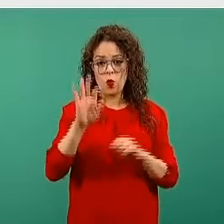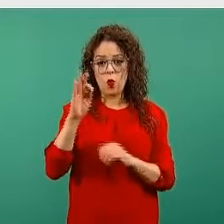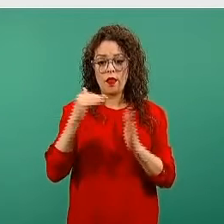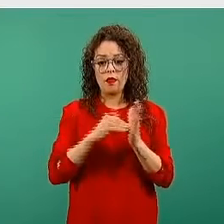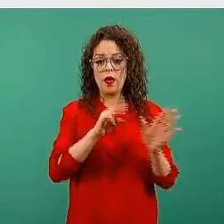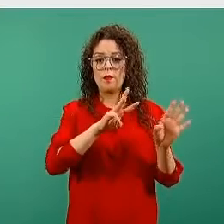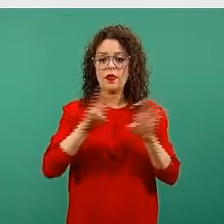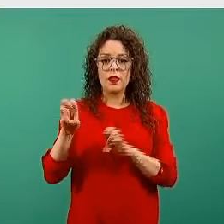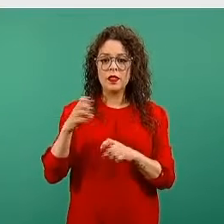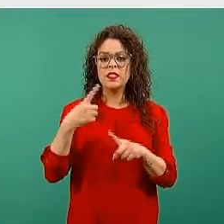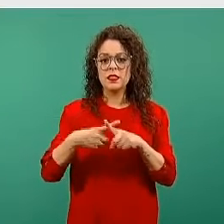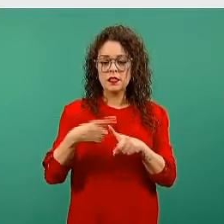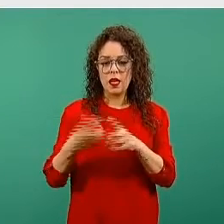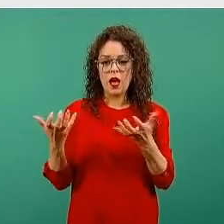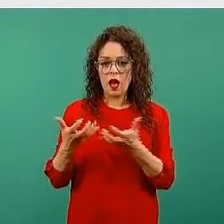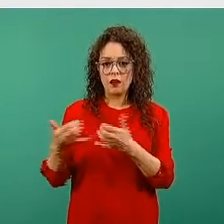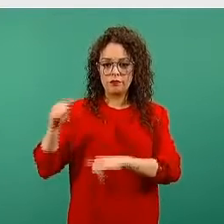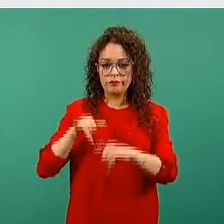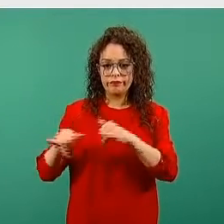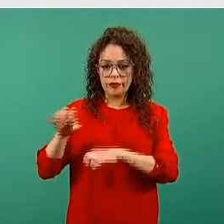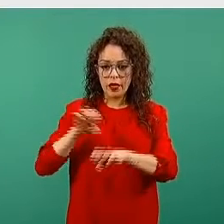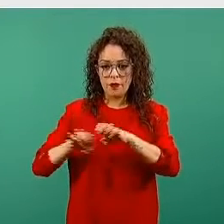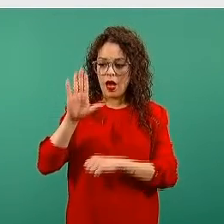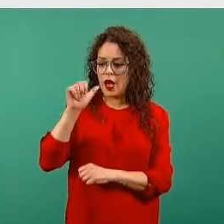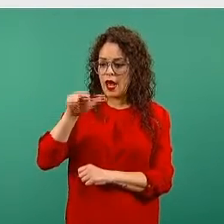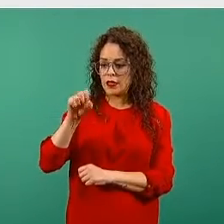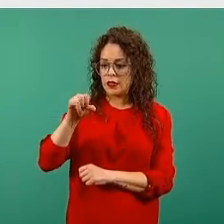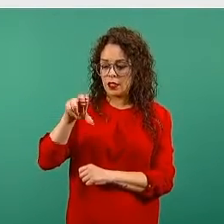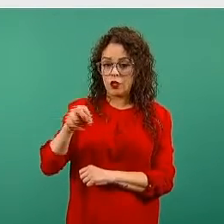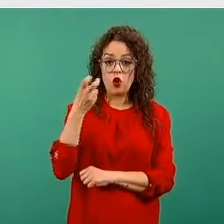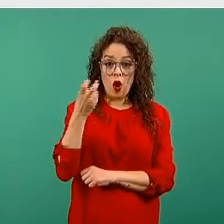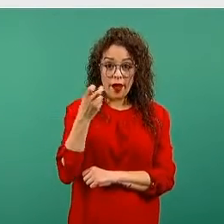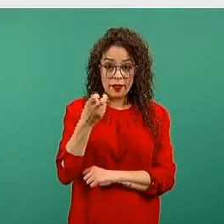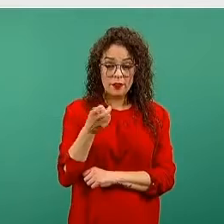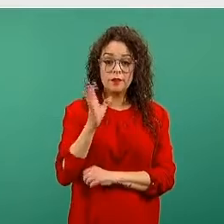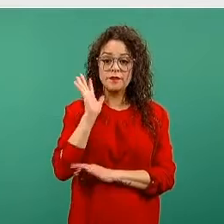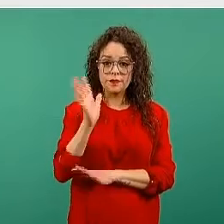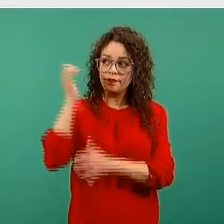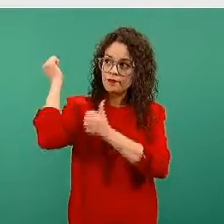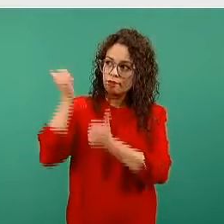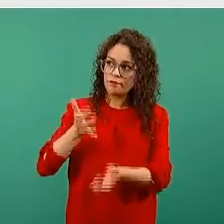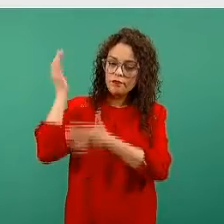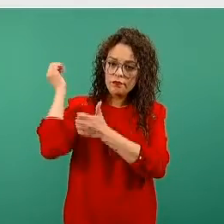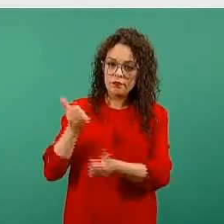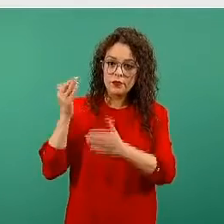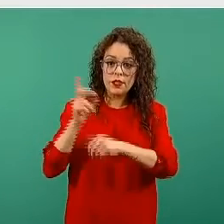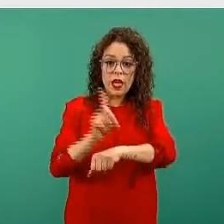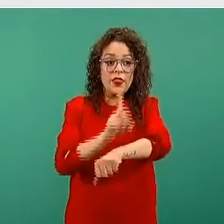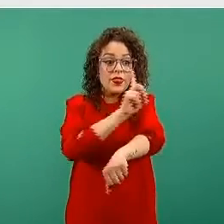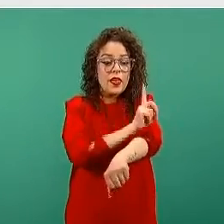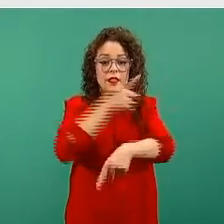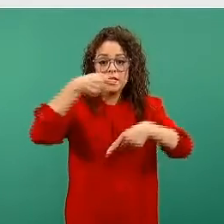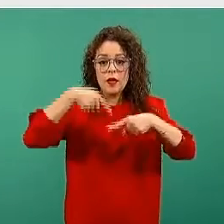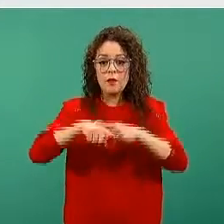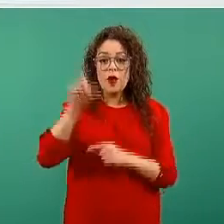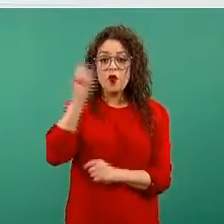1.440.300 de CanSino. Esto es lo que ha llegado hasta el momento desde que empezó el programa el